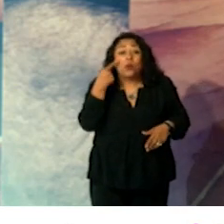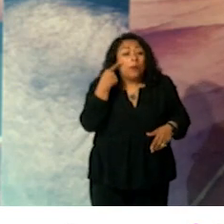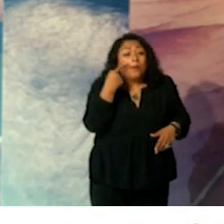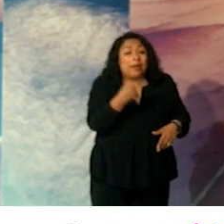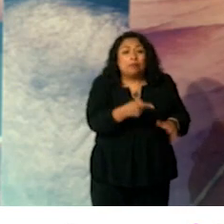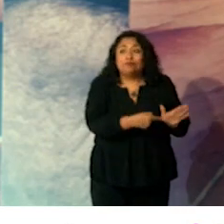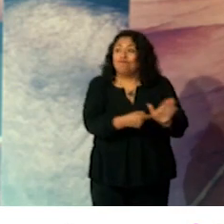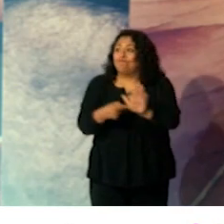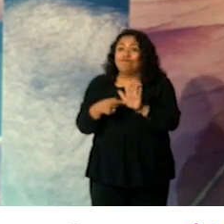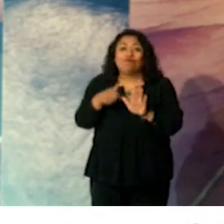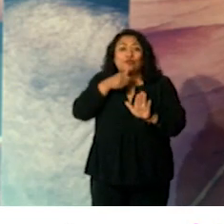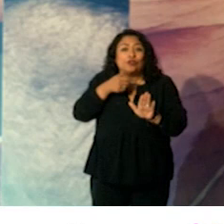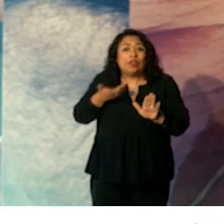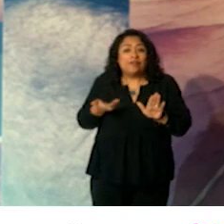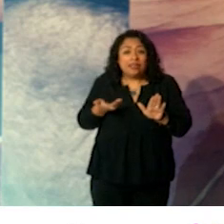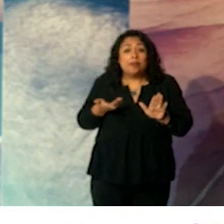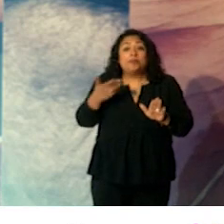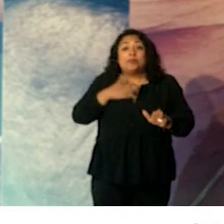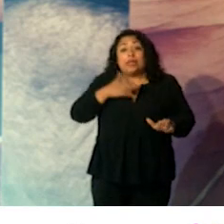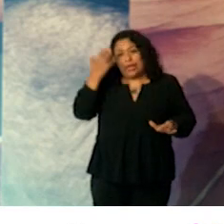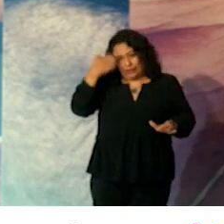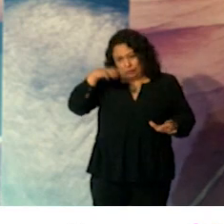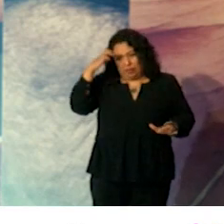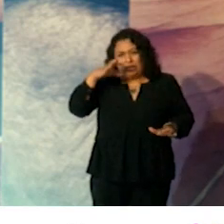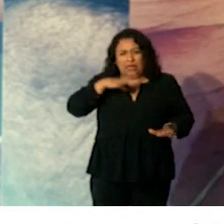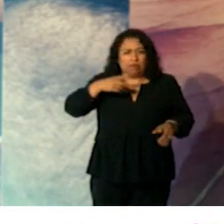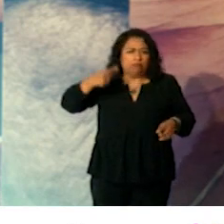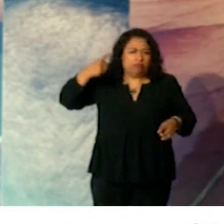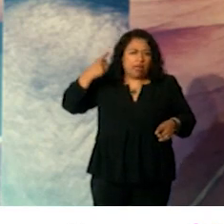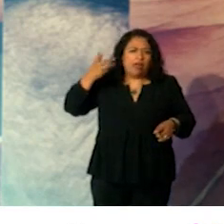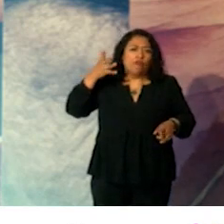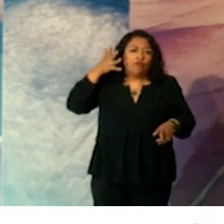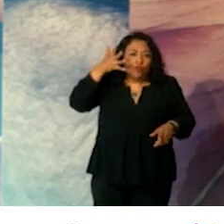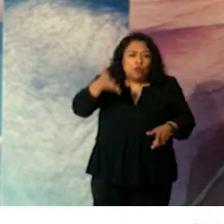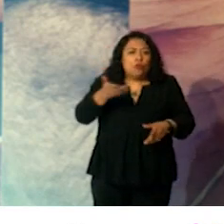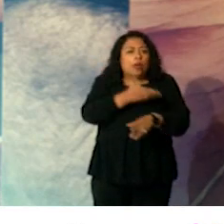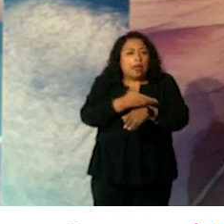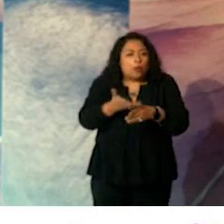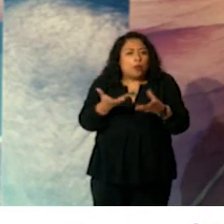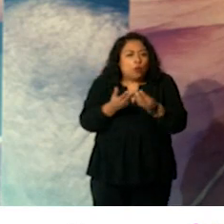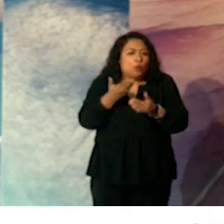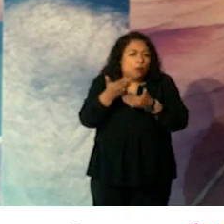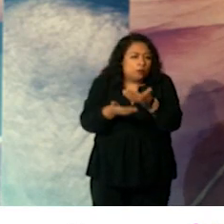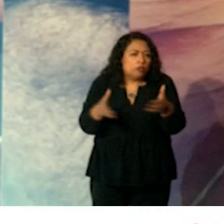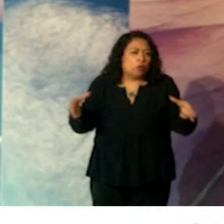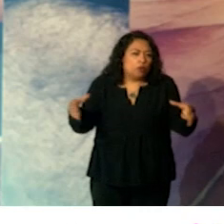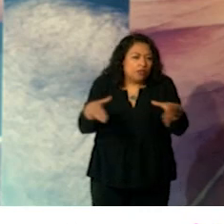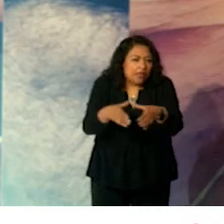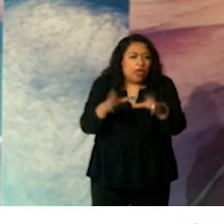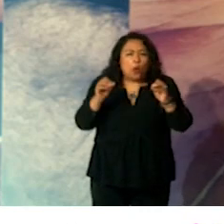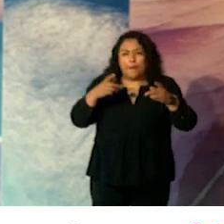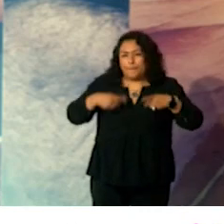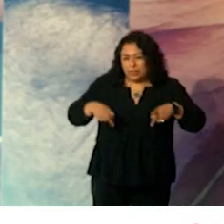estamos visibilizando. Porque en la experiencia que hemos tenido desde nuestro futuro de acompañar procesos tanto comunitarios como